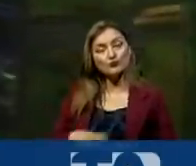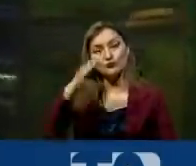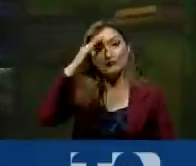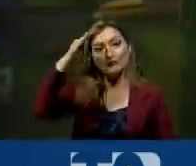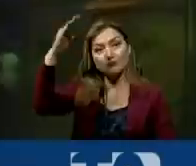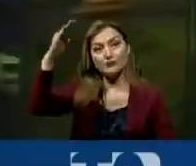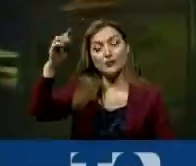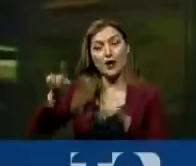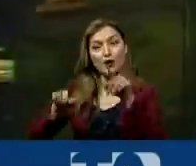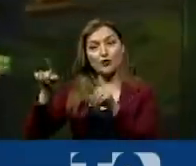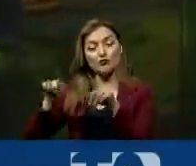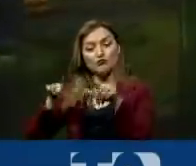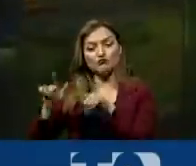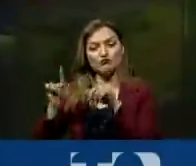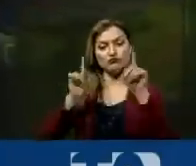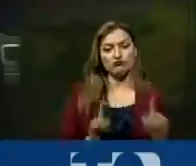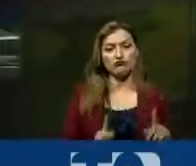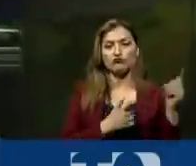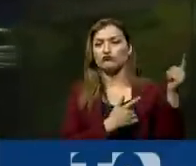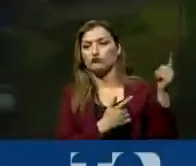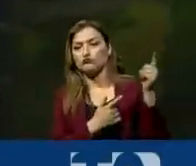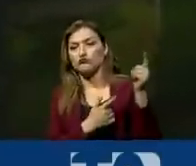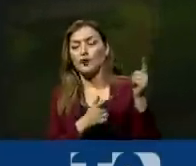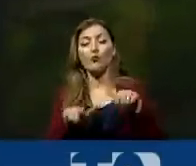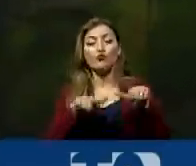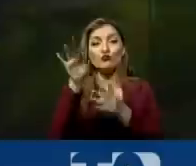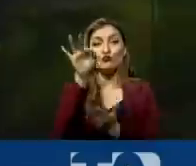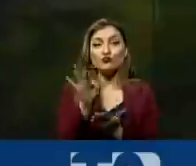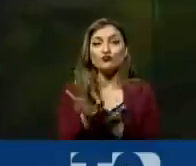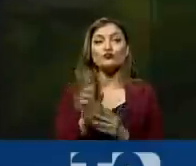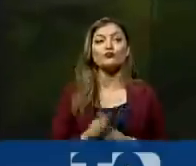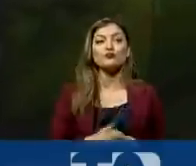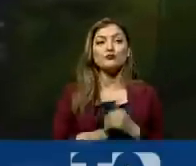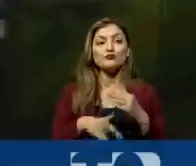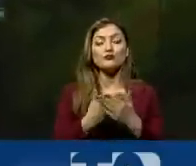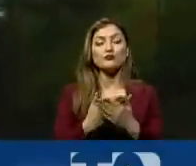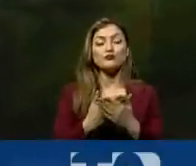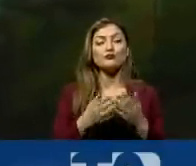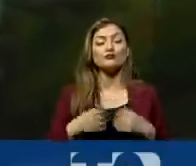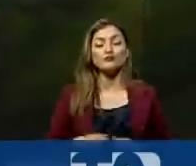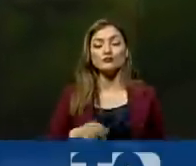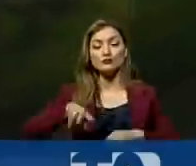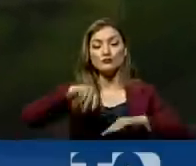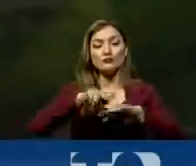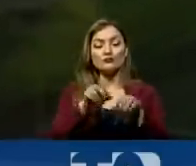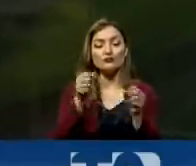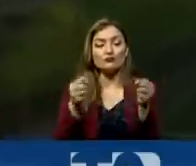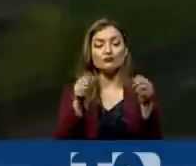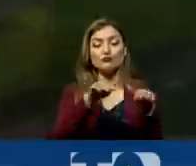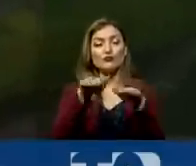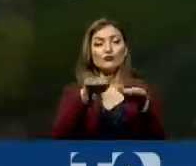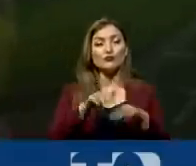uniformados que se han desplegado en distintos puntos sin embargo en esta zona está totalmente normal la